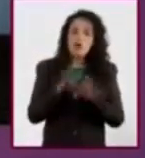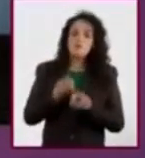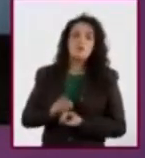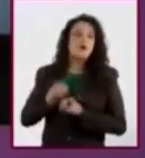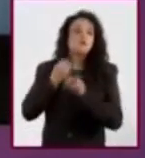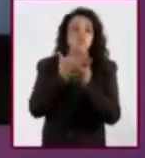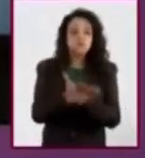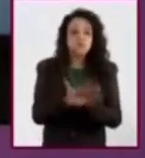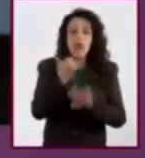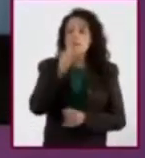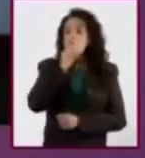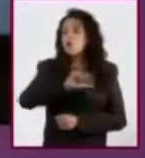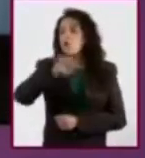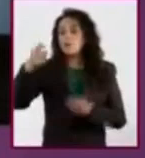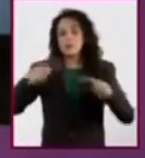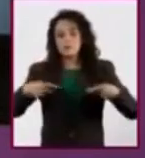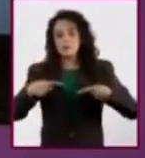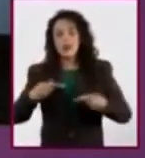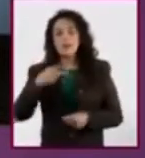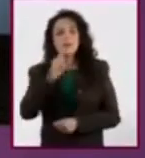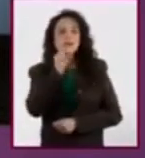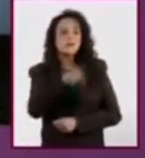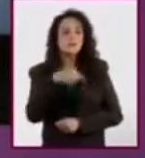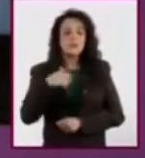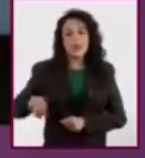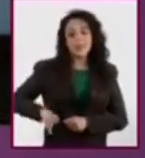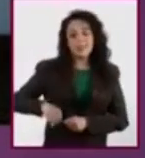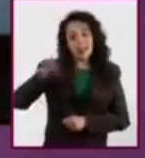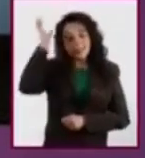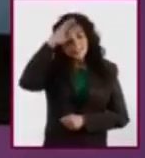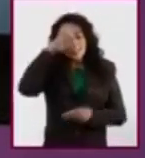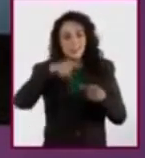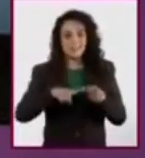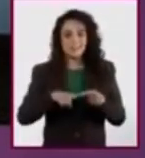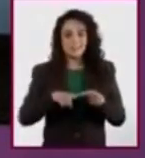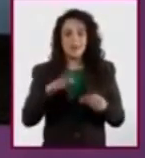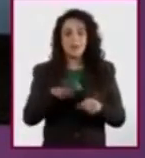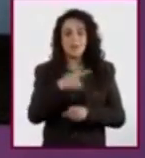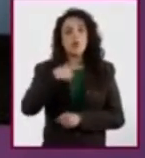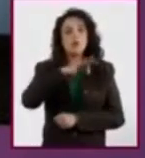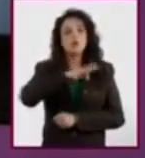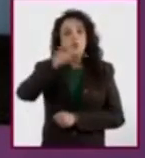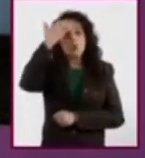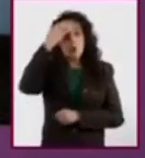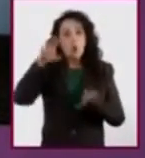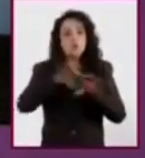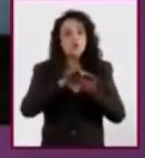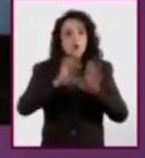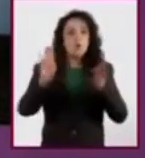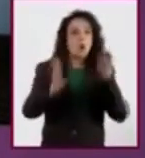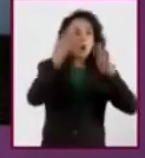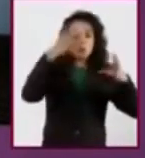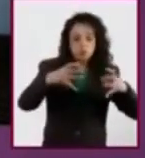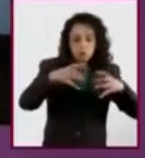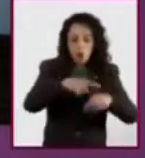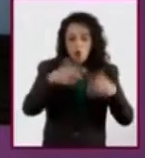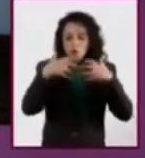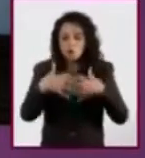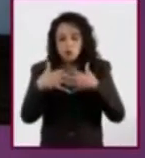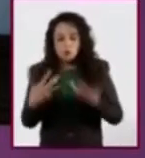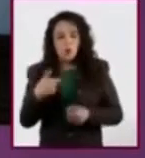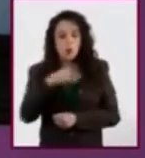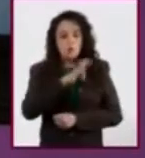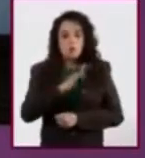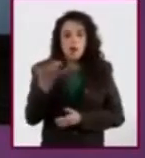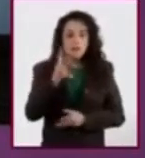Pero también me interesa la ciencia, porque puedo conocer cómo funciona el mundo, hacer experimentos y contribuir a